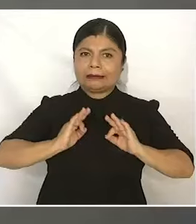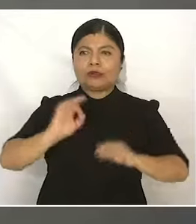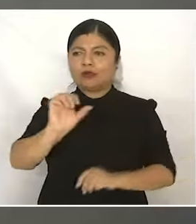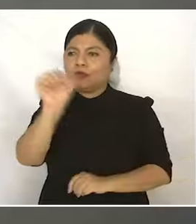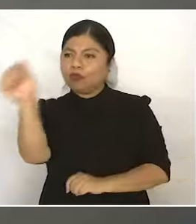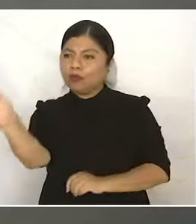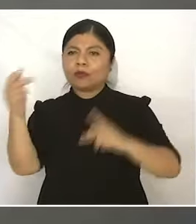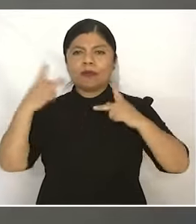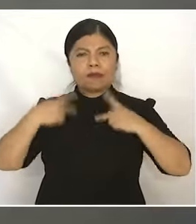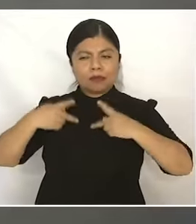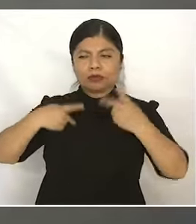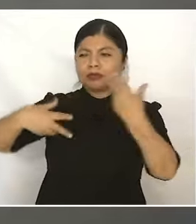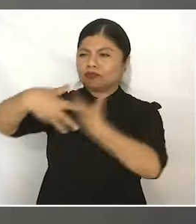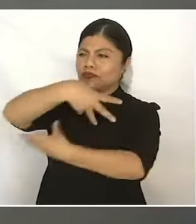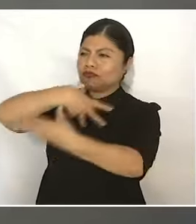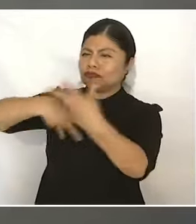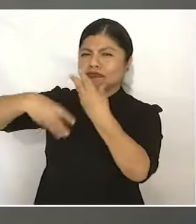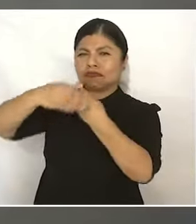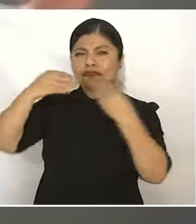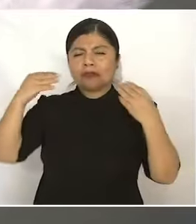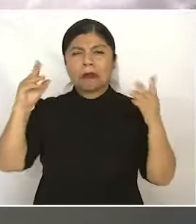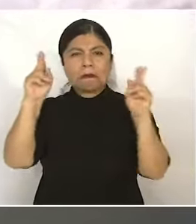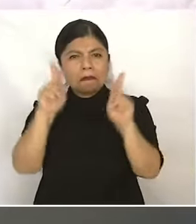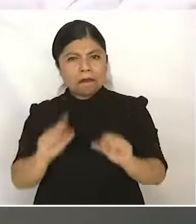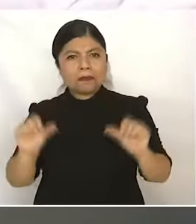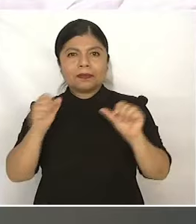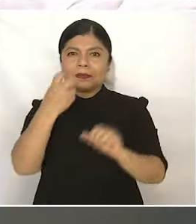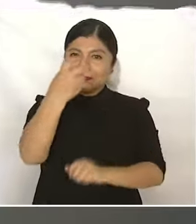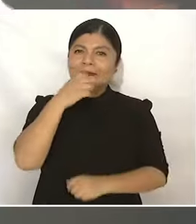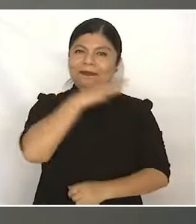la verdadera felicidad.